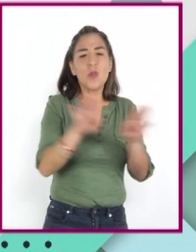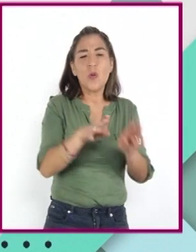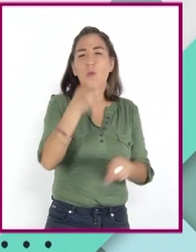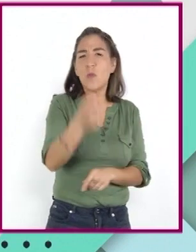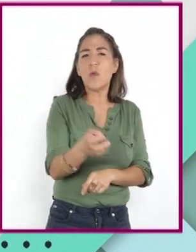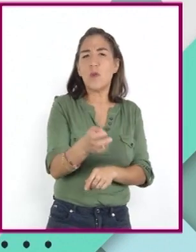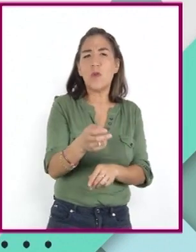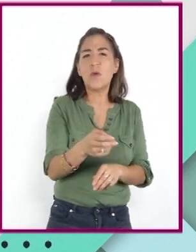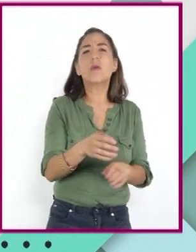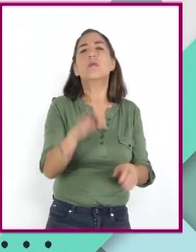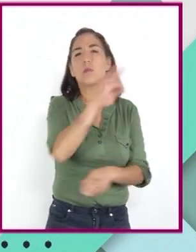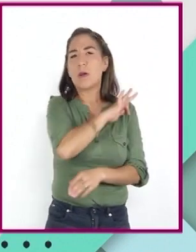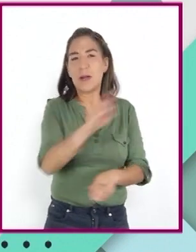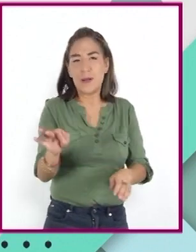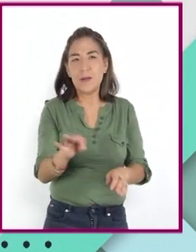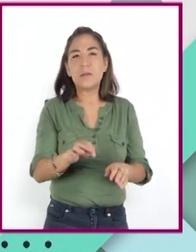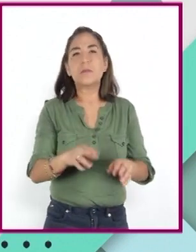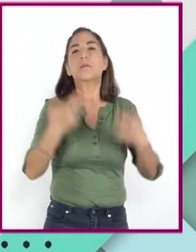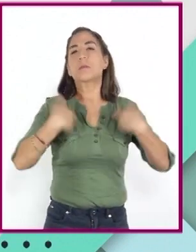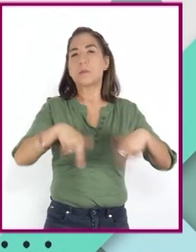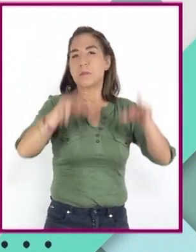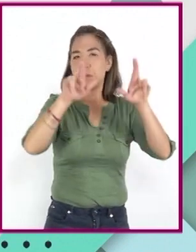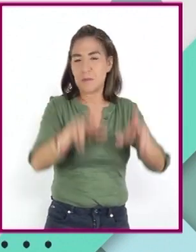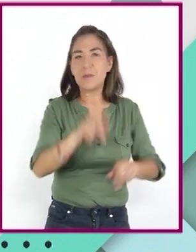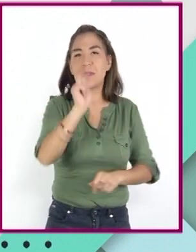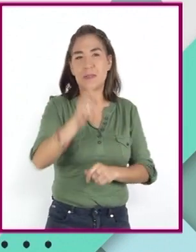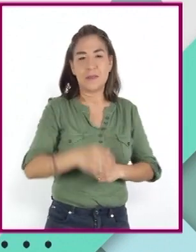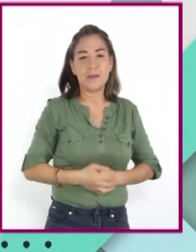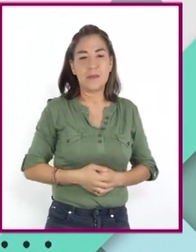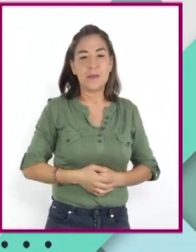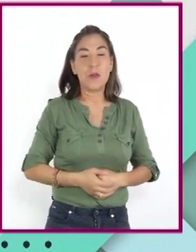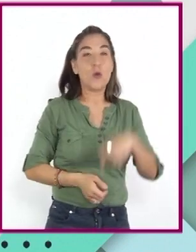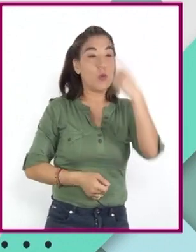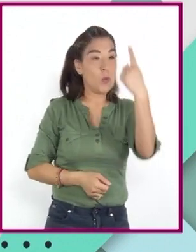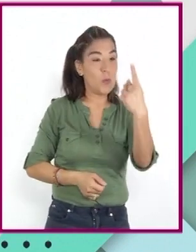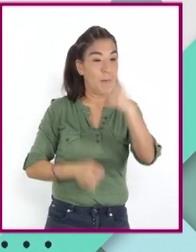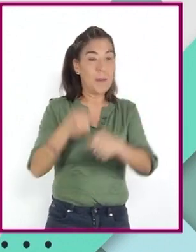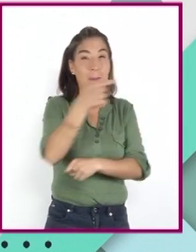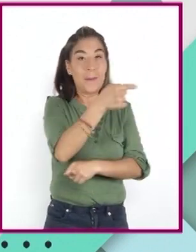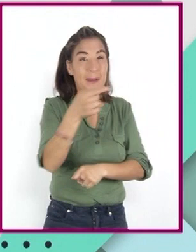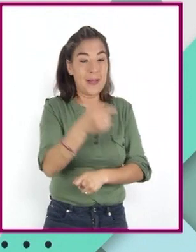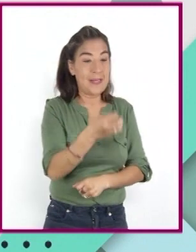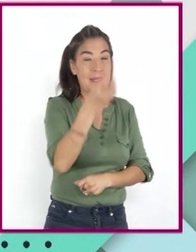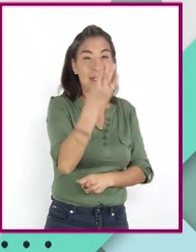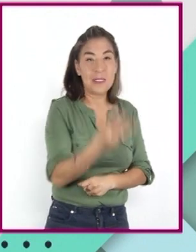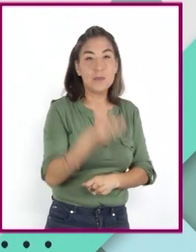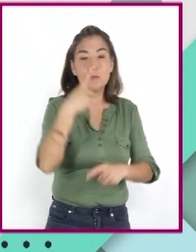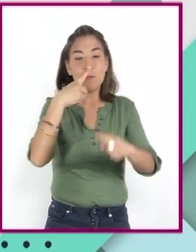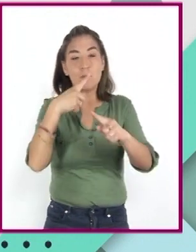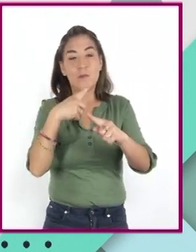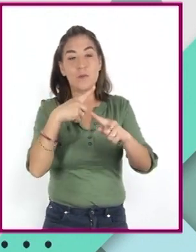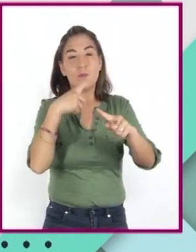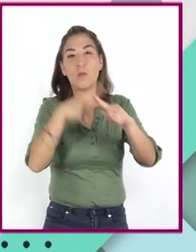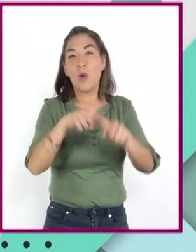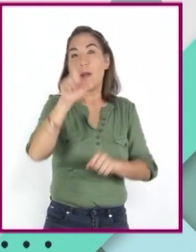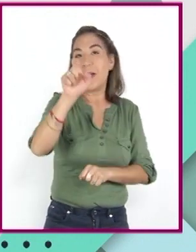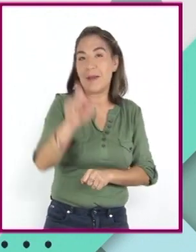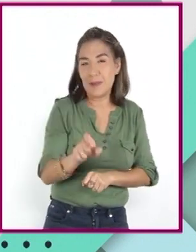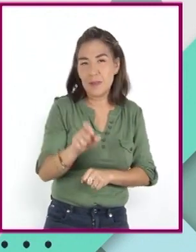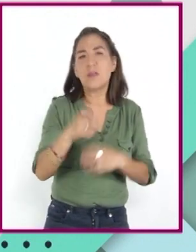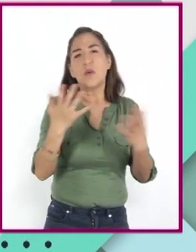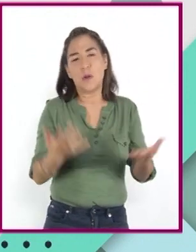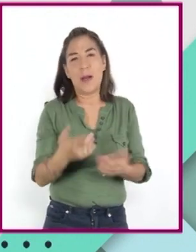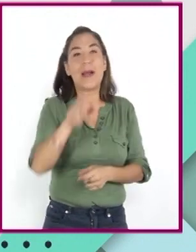enunciado también lo podemos expresar como 1/3 por x o